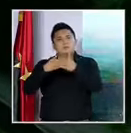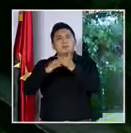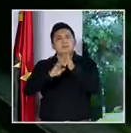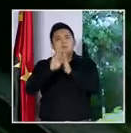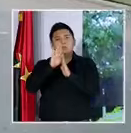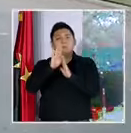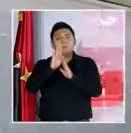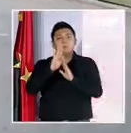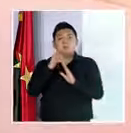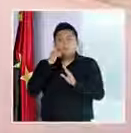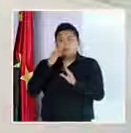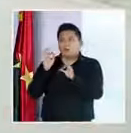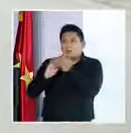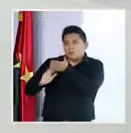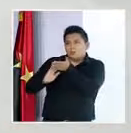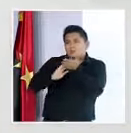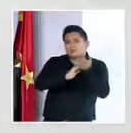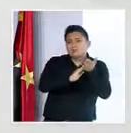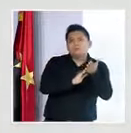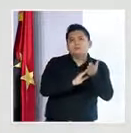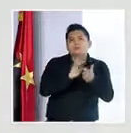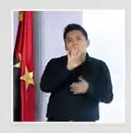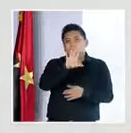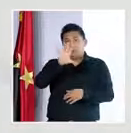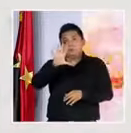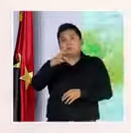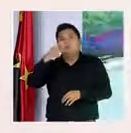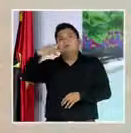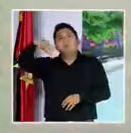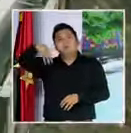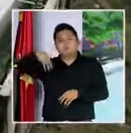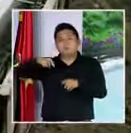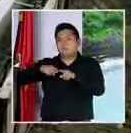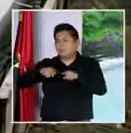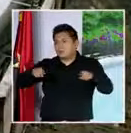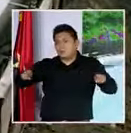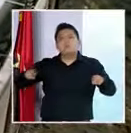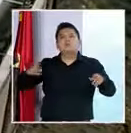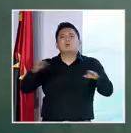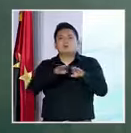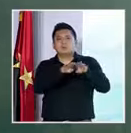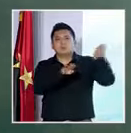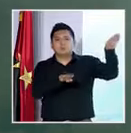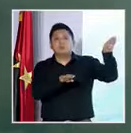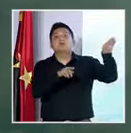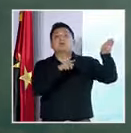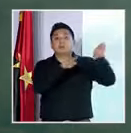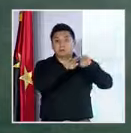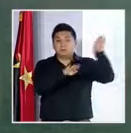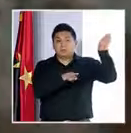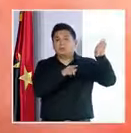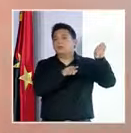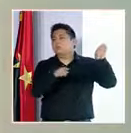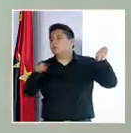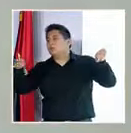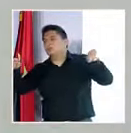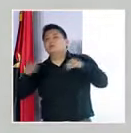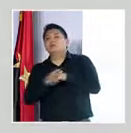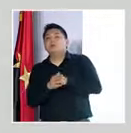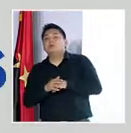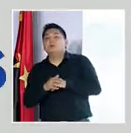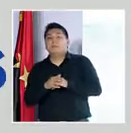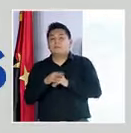avanzamos en la reparación de tramos sobre 45 kilómetros del corredor vial que comunica a Chinacota con Toledo por el páramo de